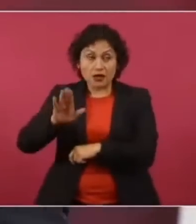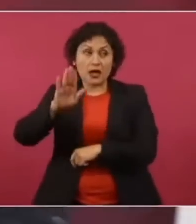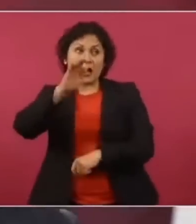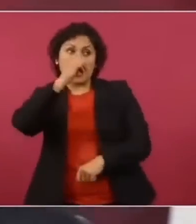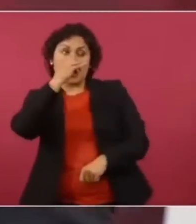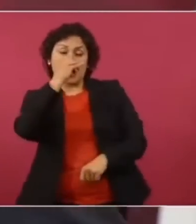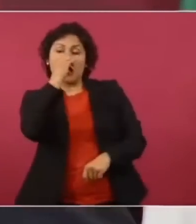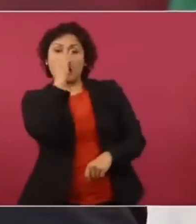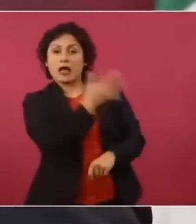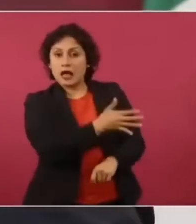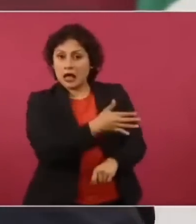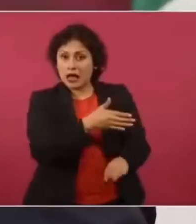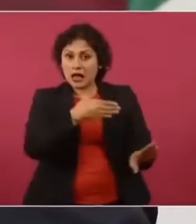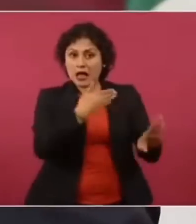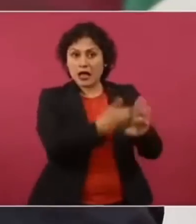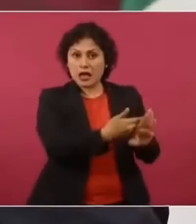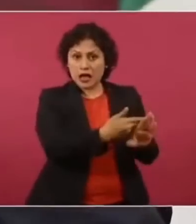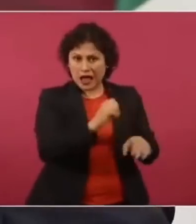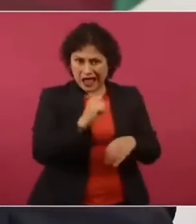preparado?